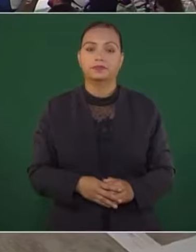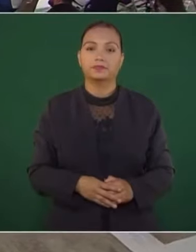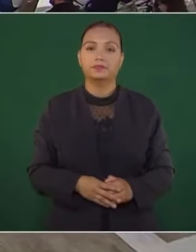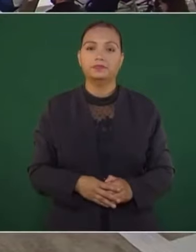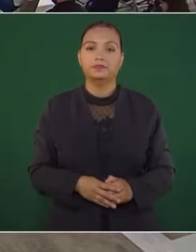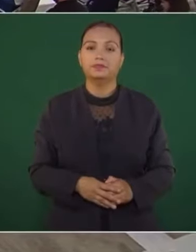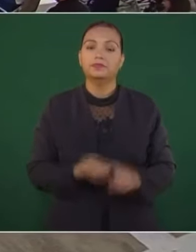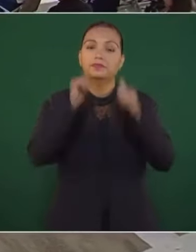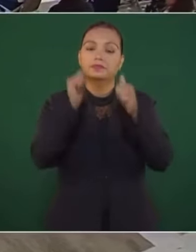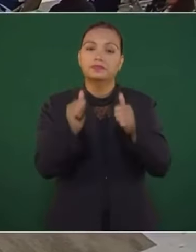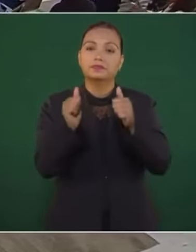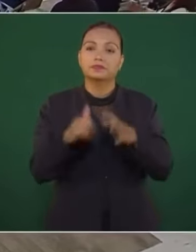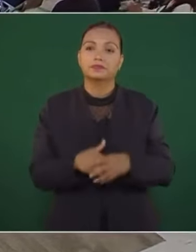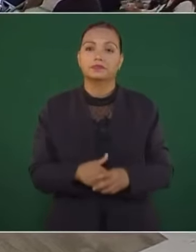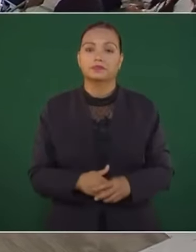que están